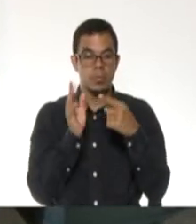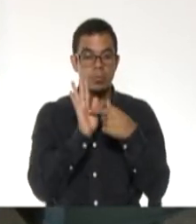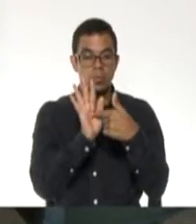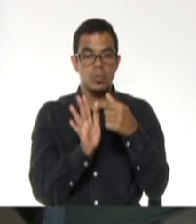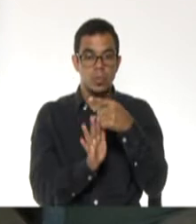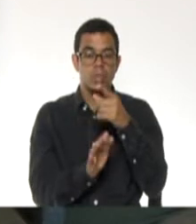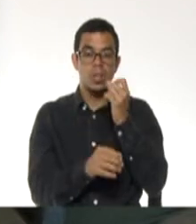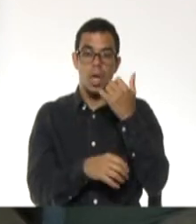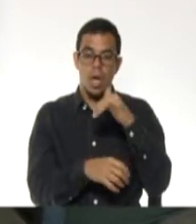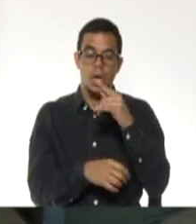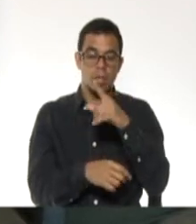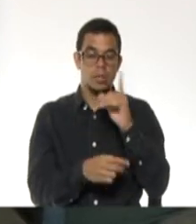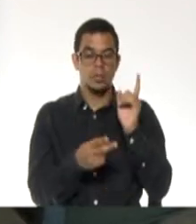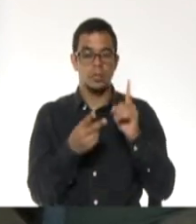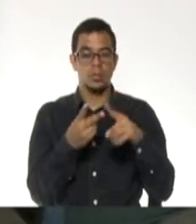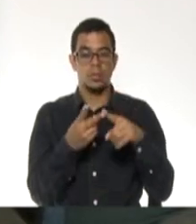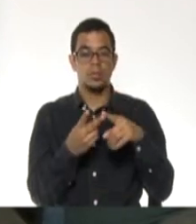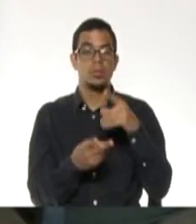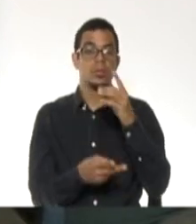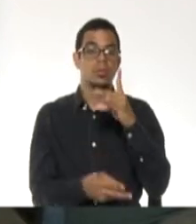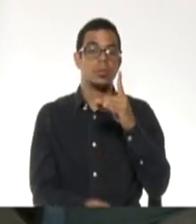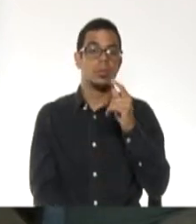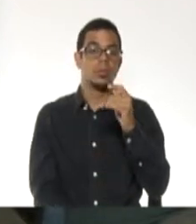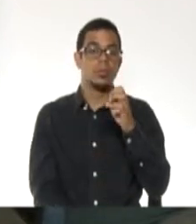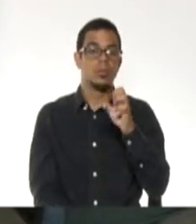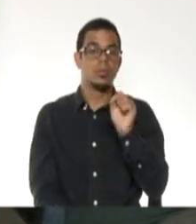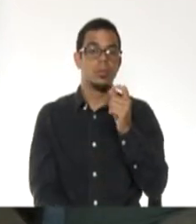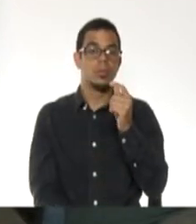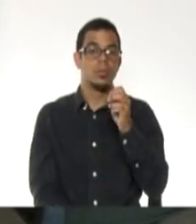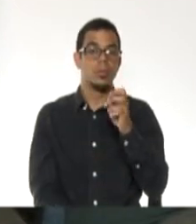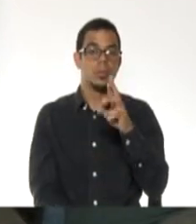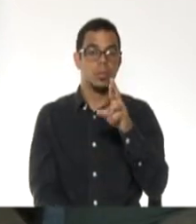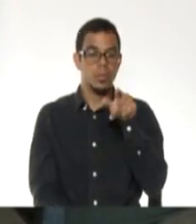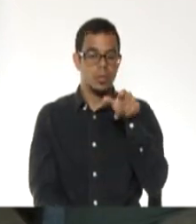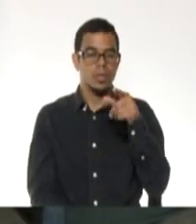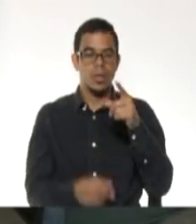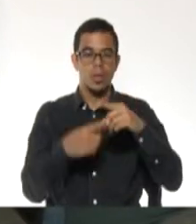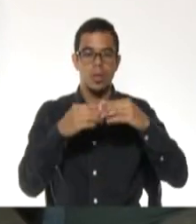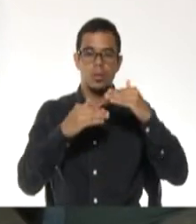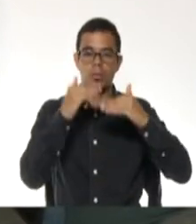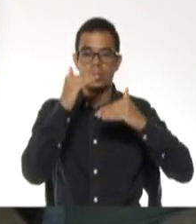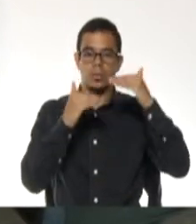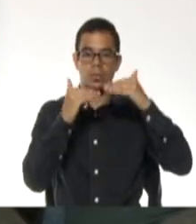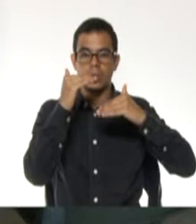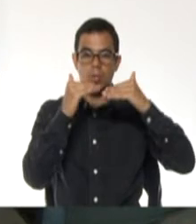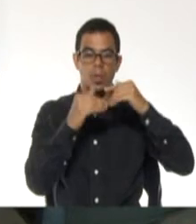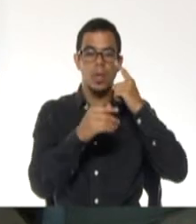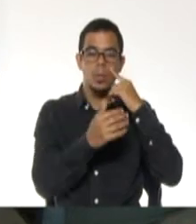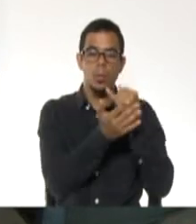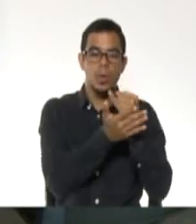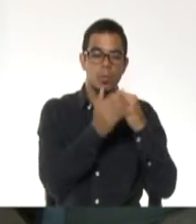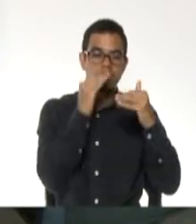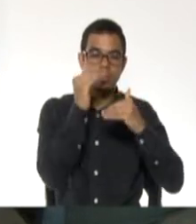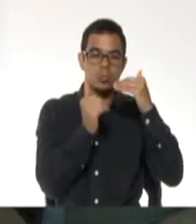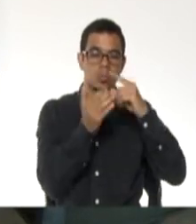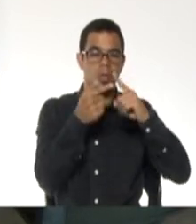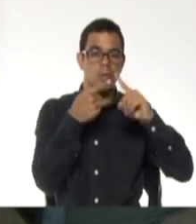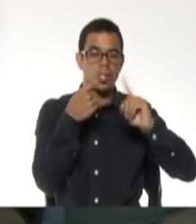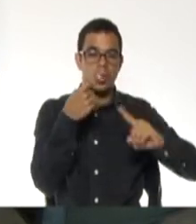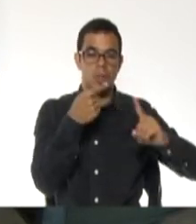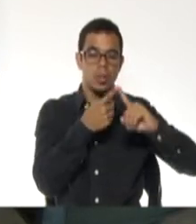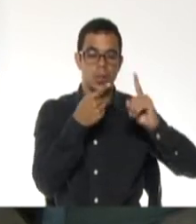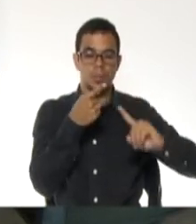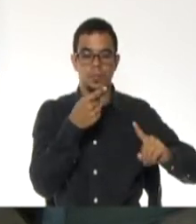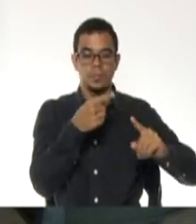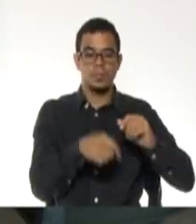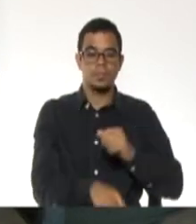casa tenemos un tester, bien sea analógico o digital. Claro. De manera que con unos elementos